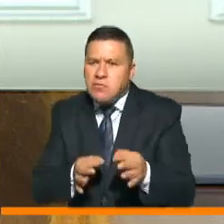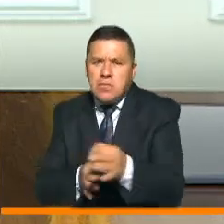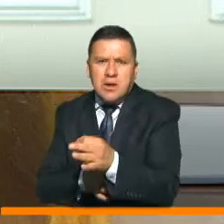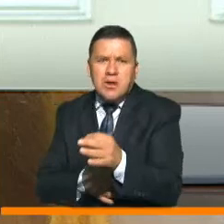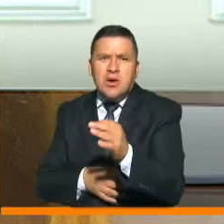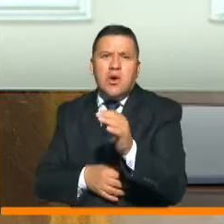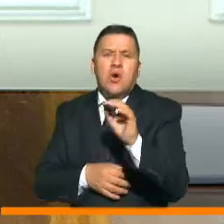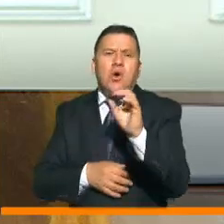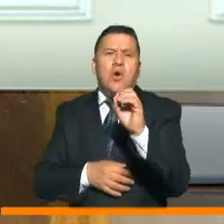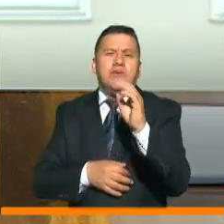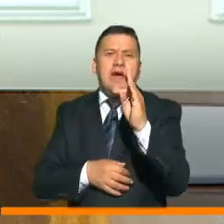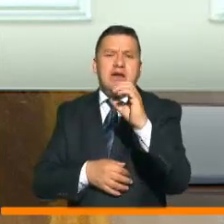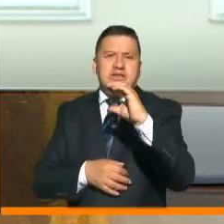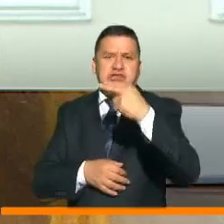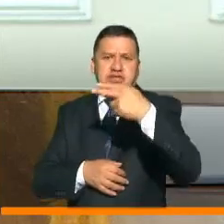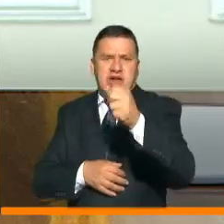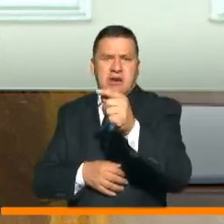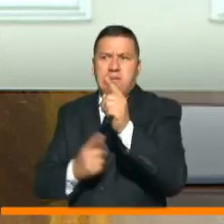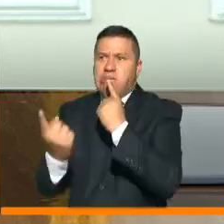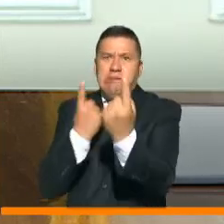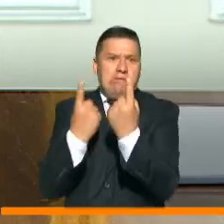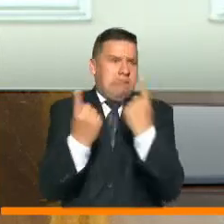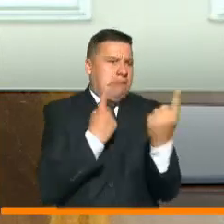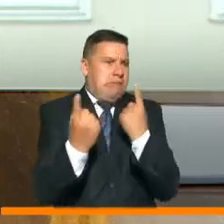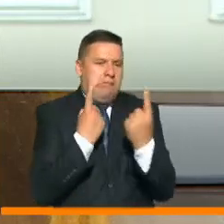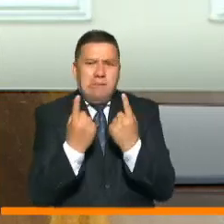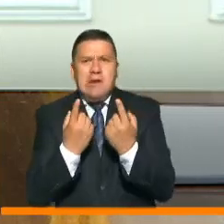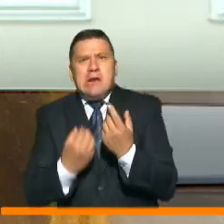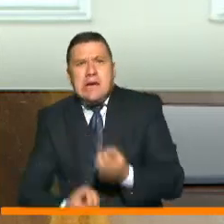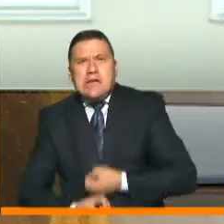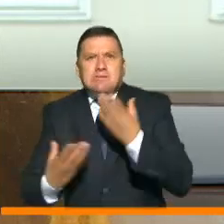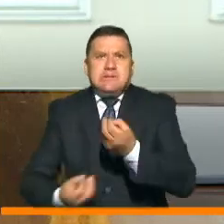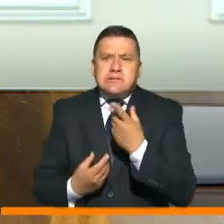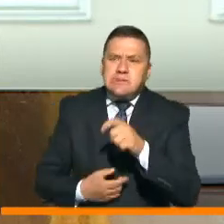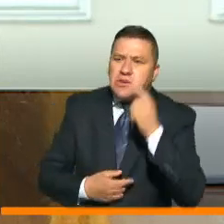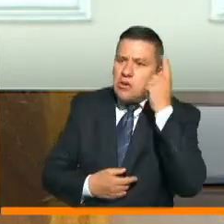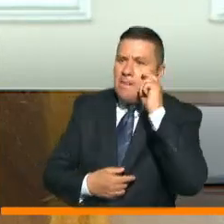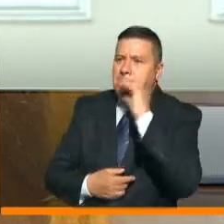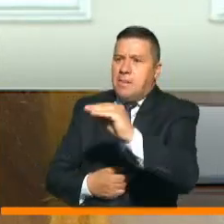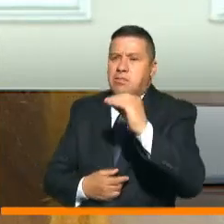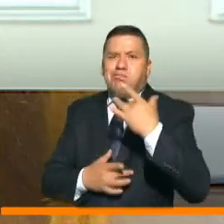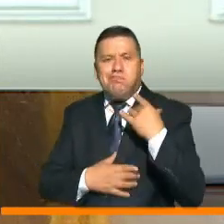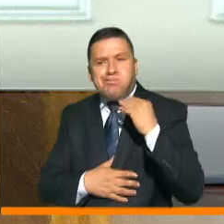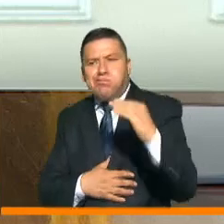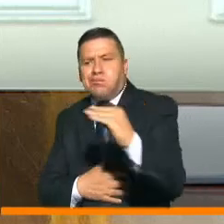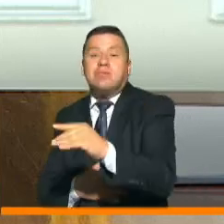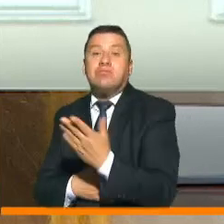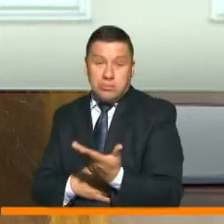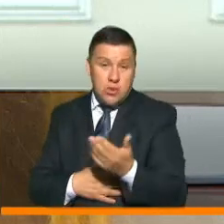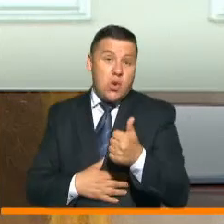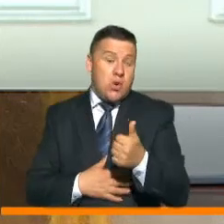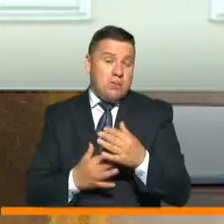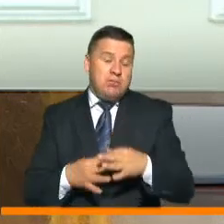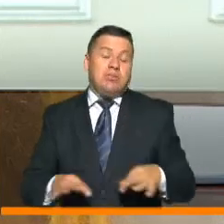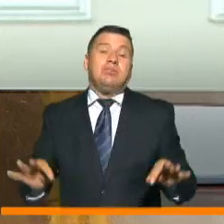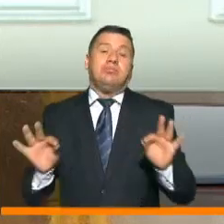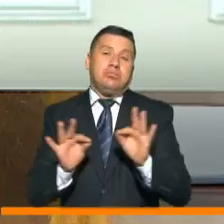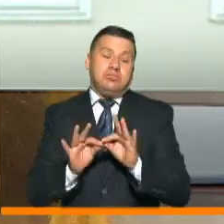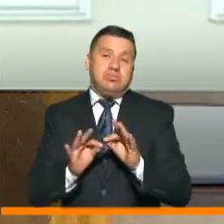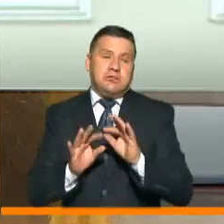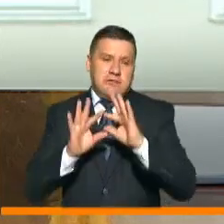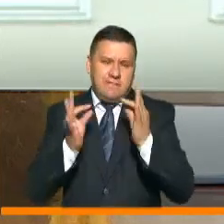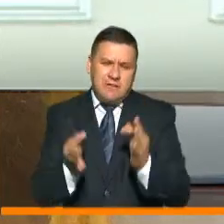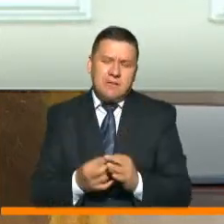de Chanche fueron muchas las personas que se nos acercaron, no solamente a expresar que este ingreso solidario ha sido crucial para